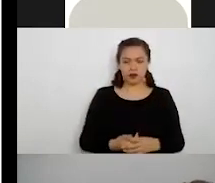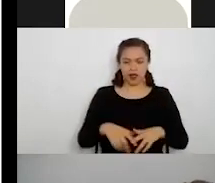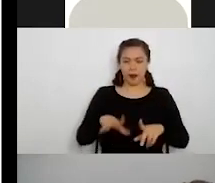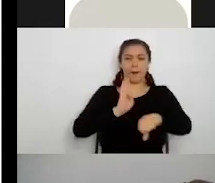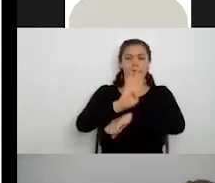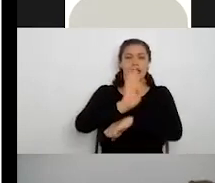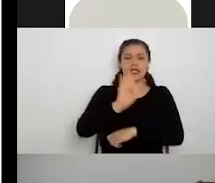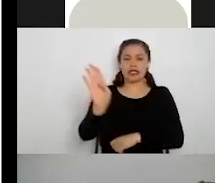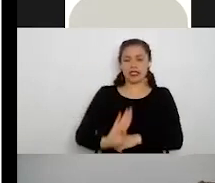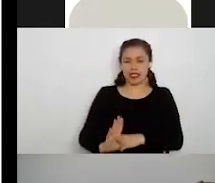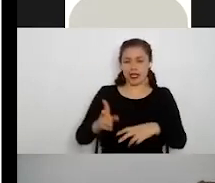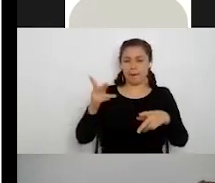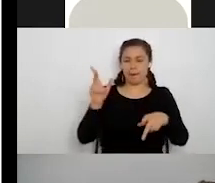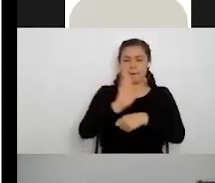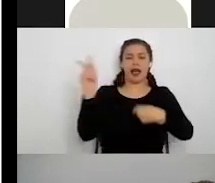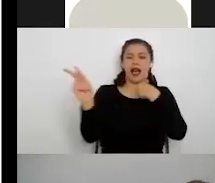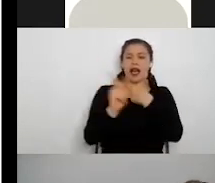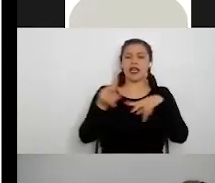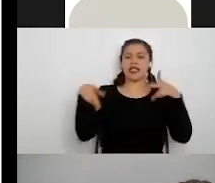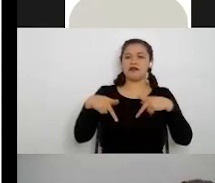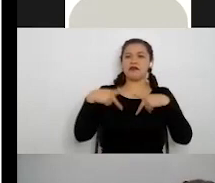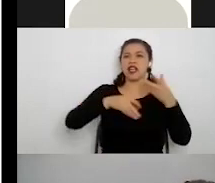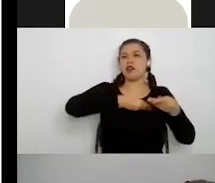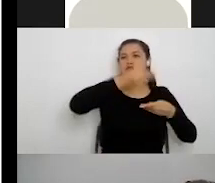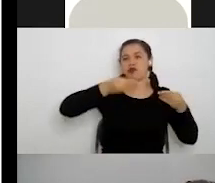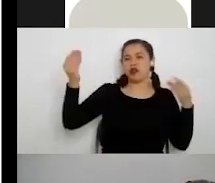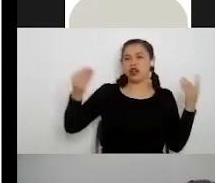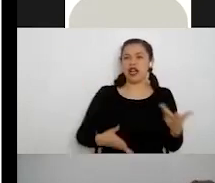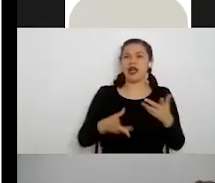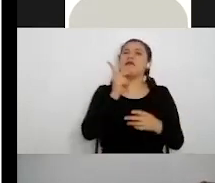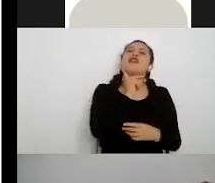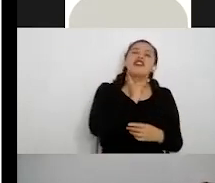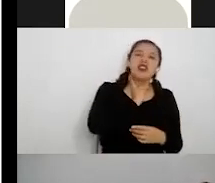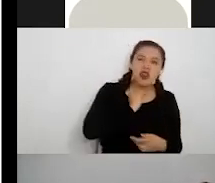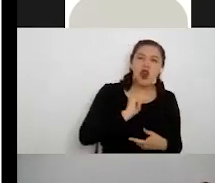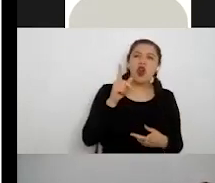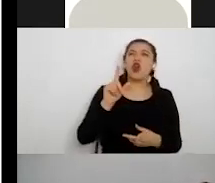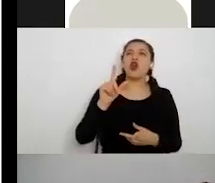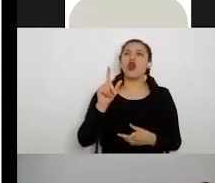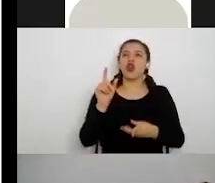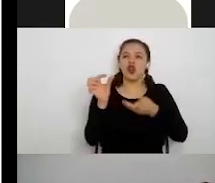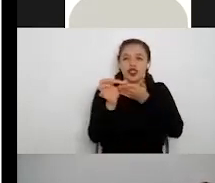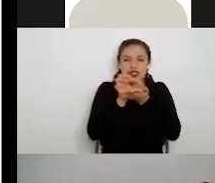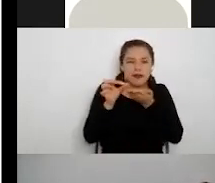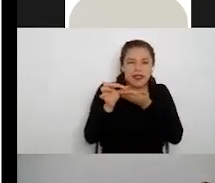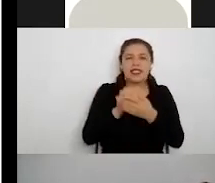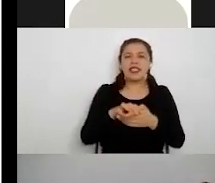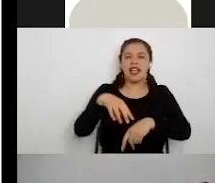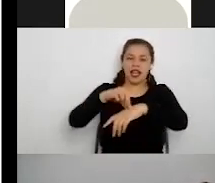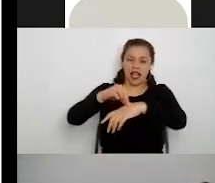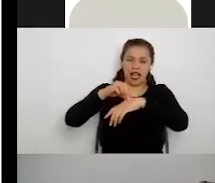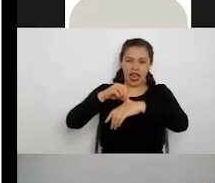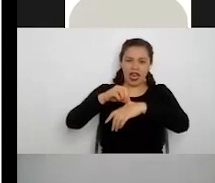que exporta básicamente petróleo, granos, carne y se los vende fundamentalmente a